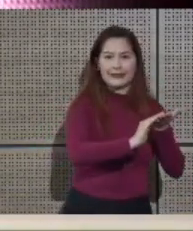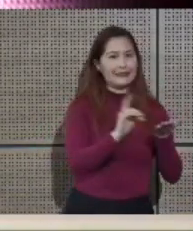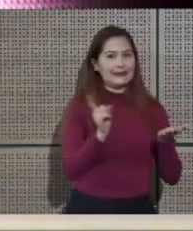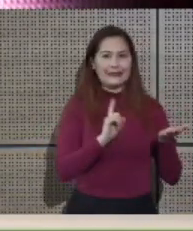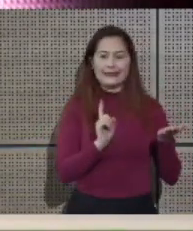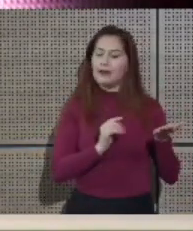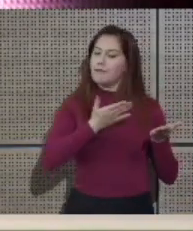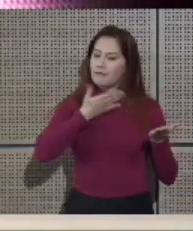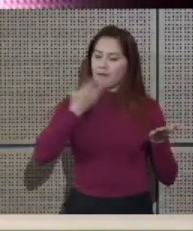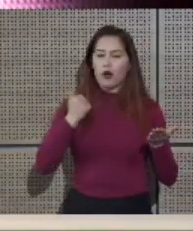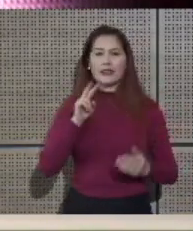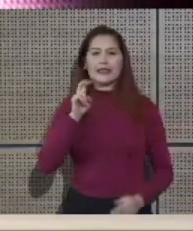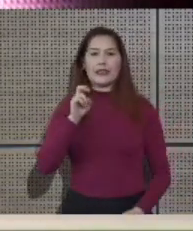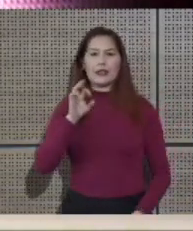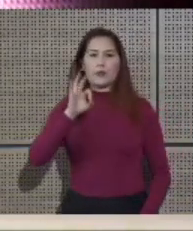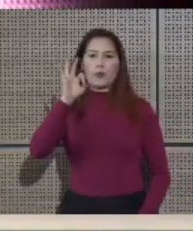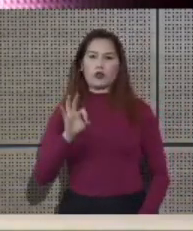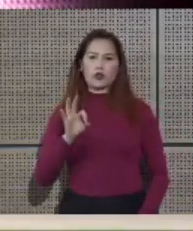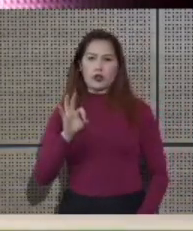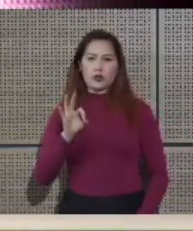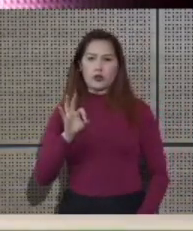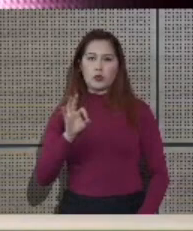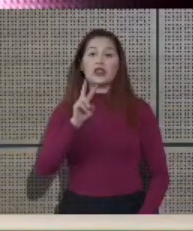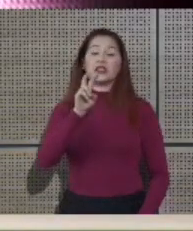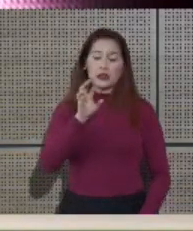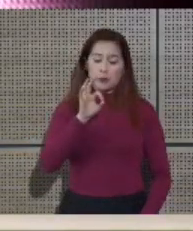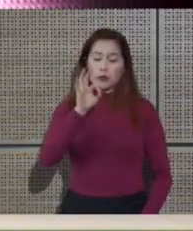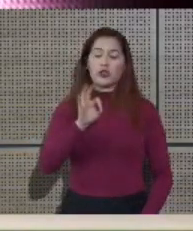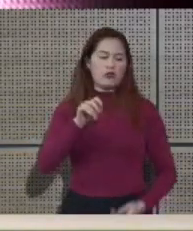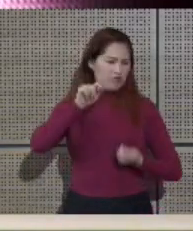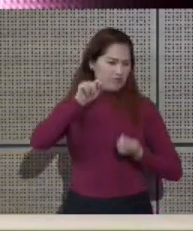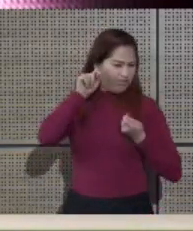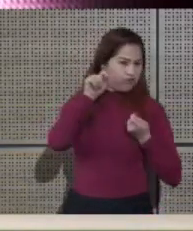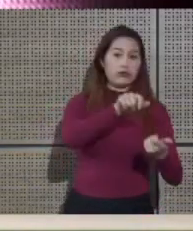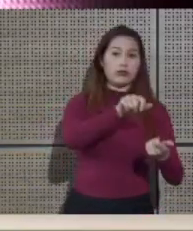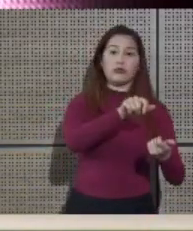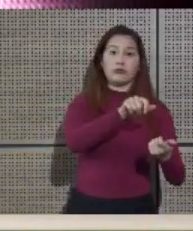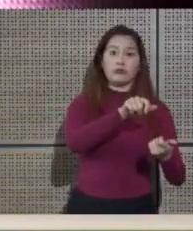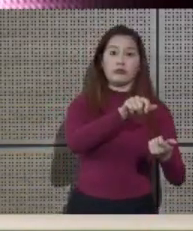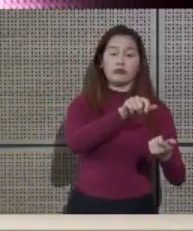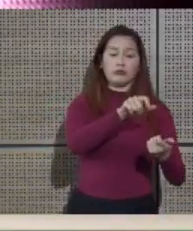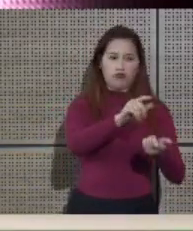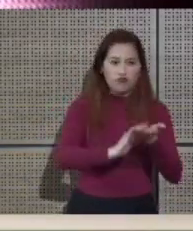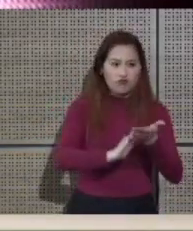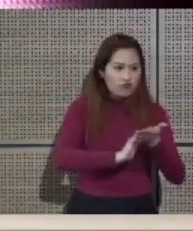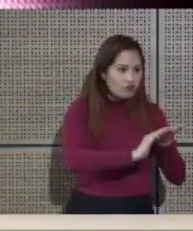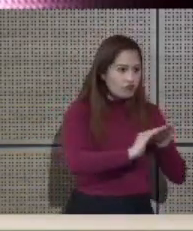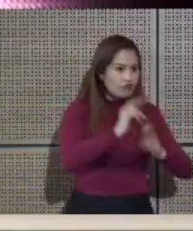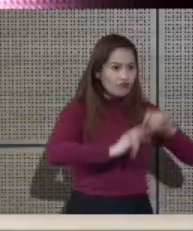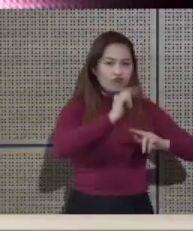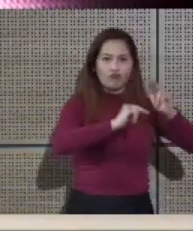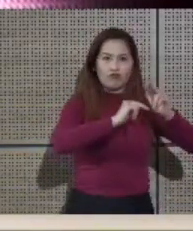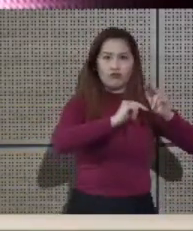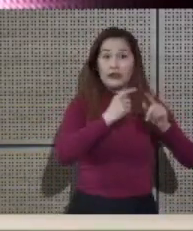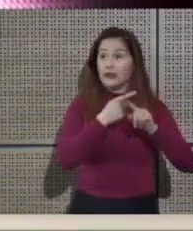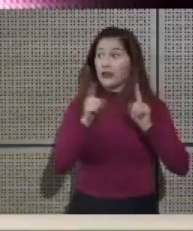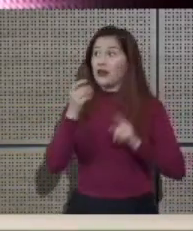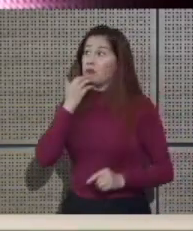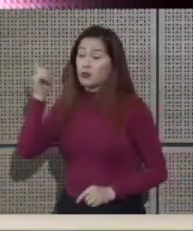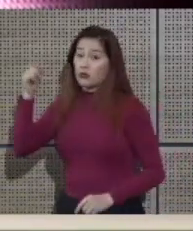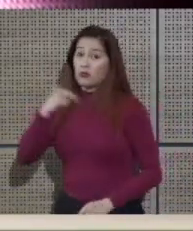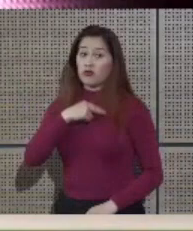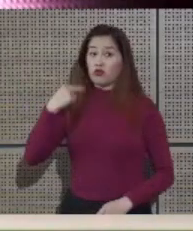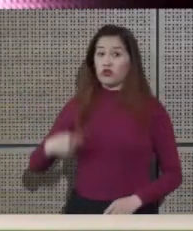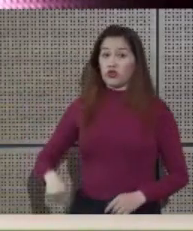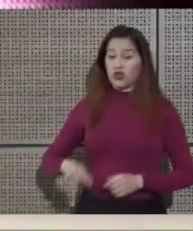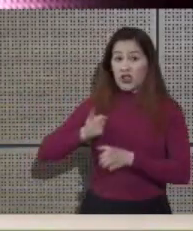Esto parece como demasiado, pero China ha invertido 10 puntos del producto en los últimos 20 años, cada año,